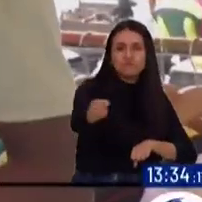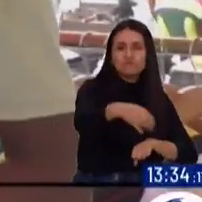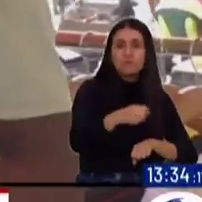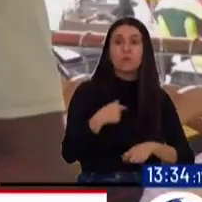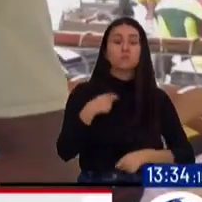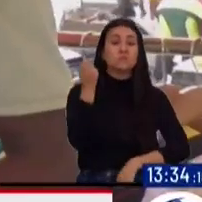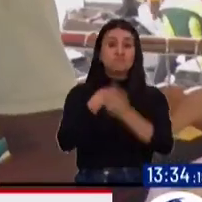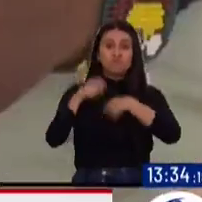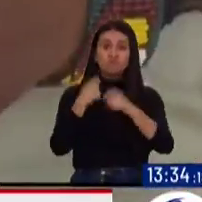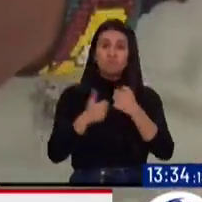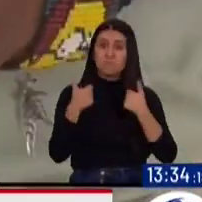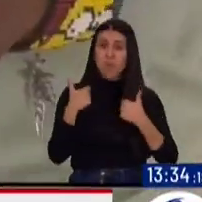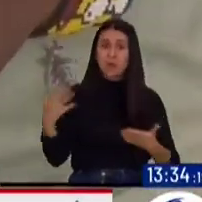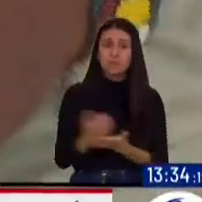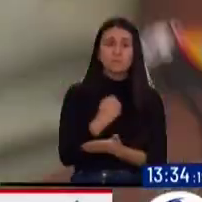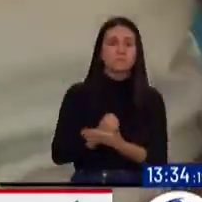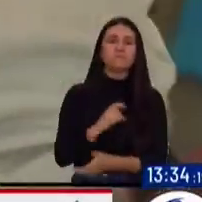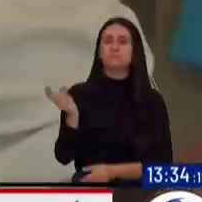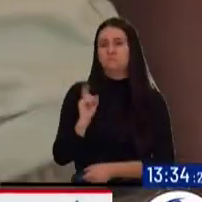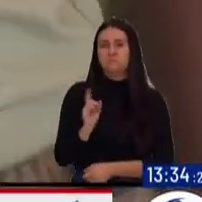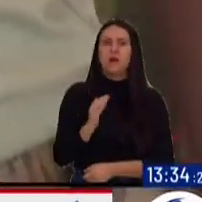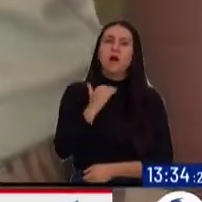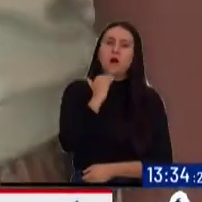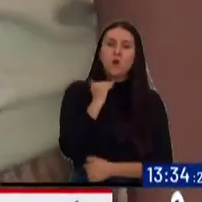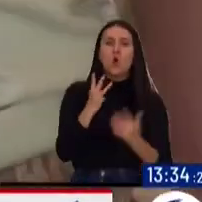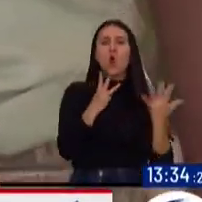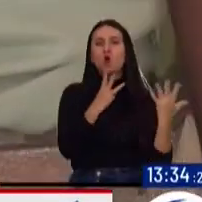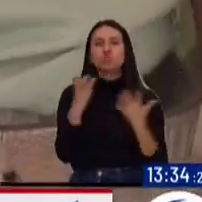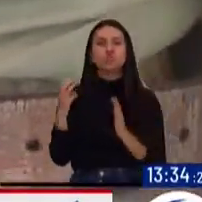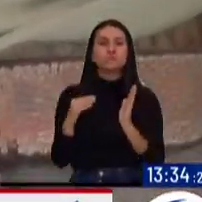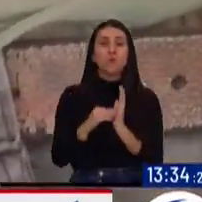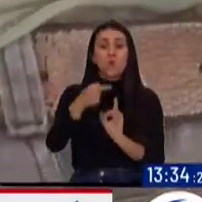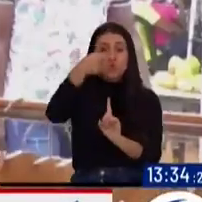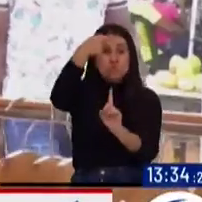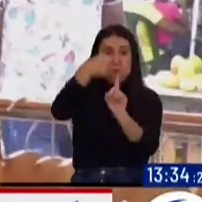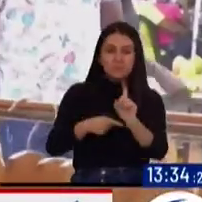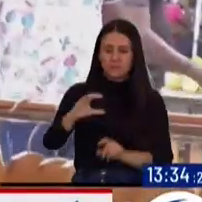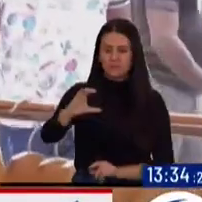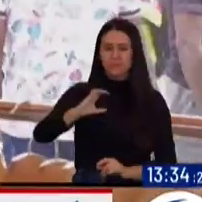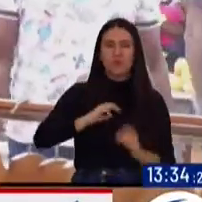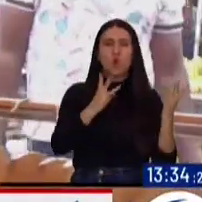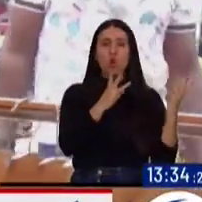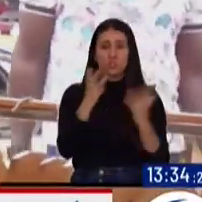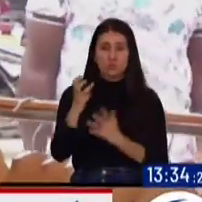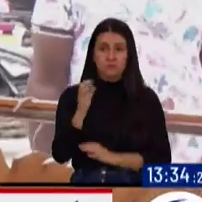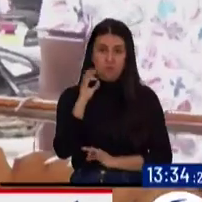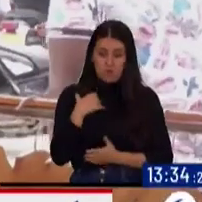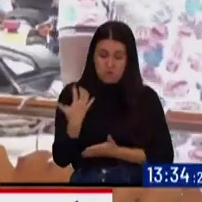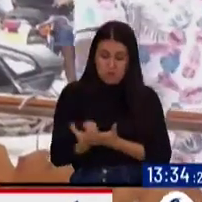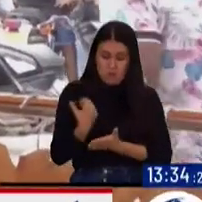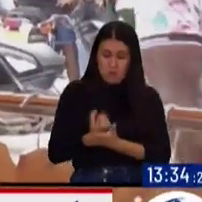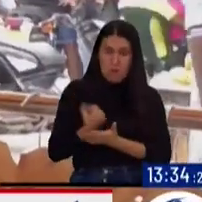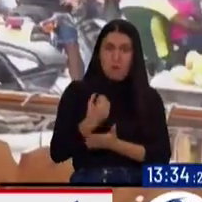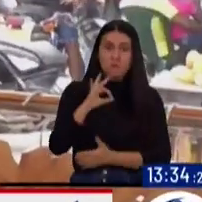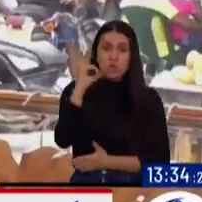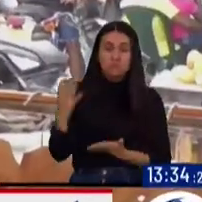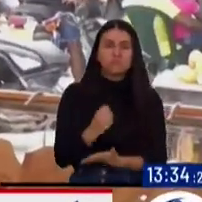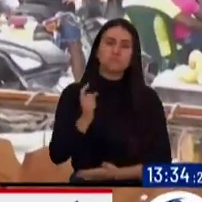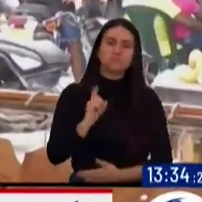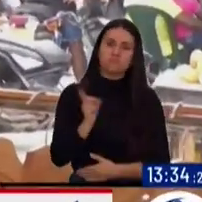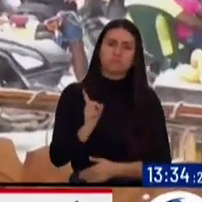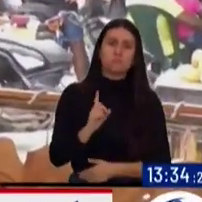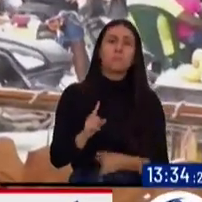ventas diarias no son las mismas, logra recoger unos 800 mil pesos mensuales. No son muchas las ganancias, pero a la